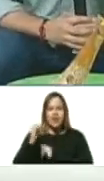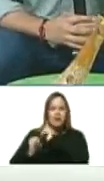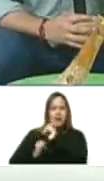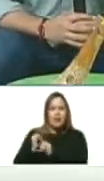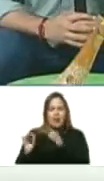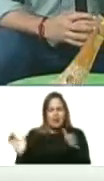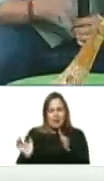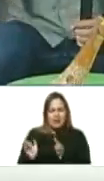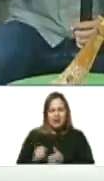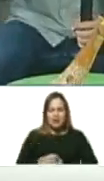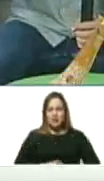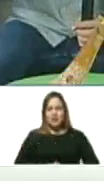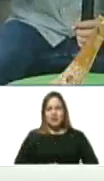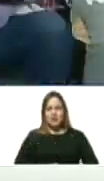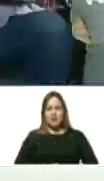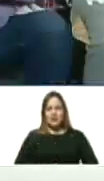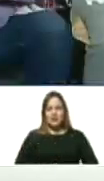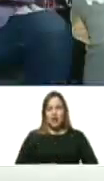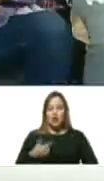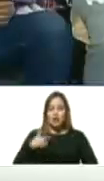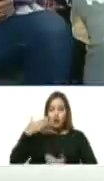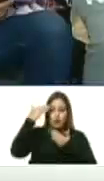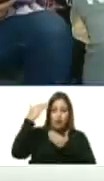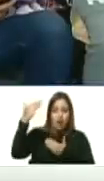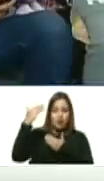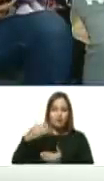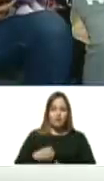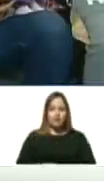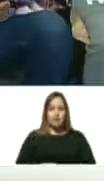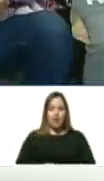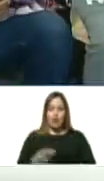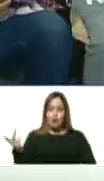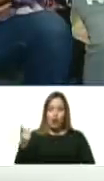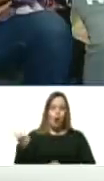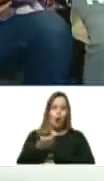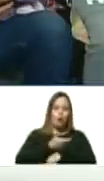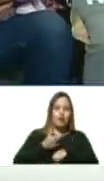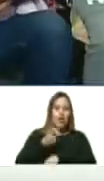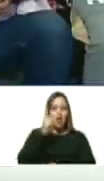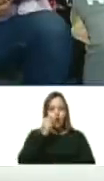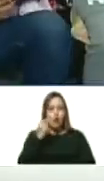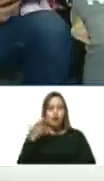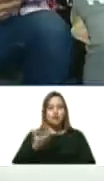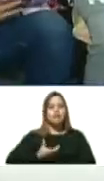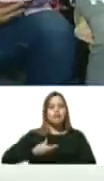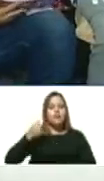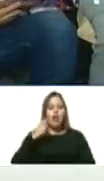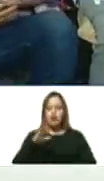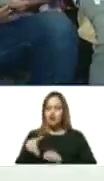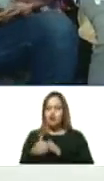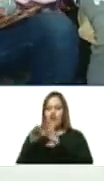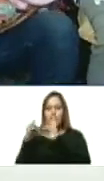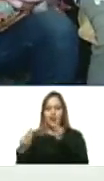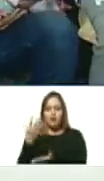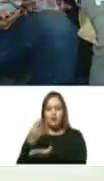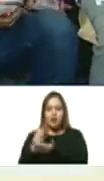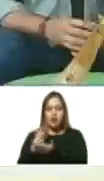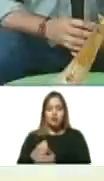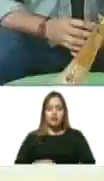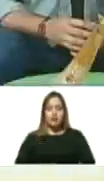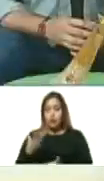bebecito. ¿Ah? Bueno, mis saludos, Ernesto, Ana, y a toda la familia monaguense. Y de Monagas nos